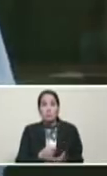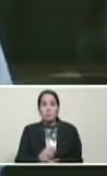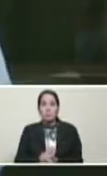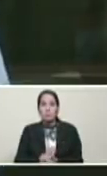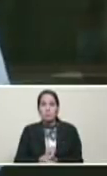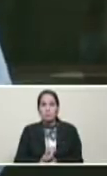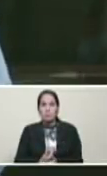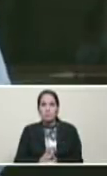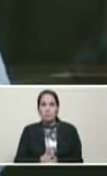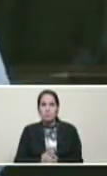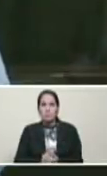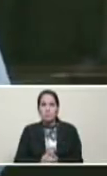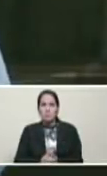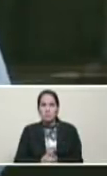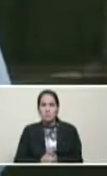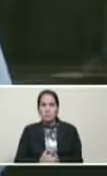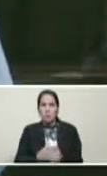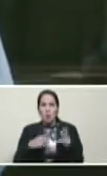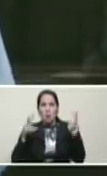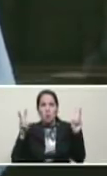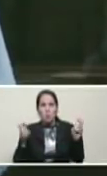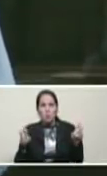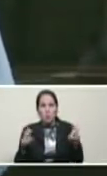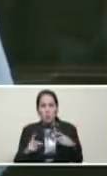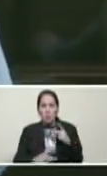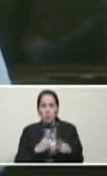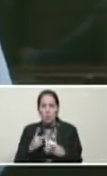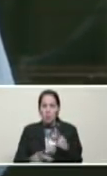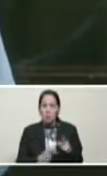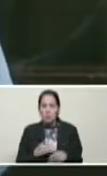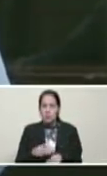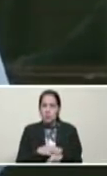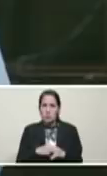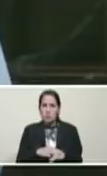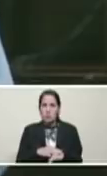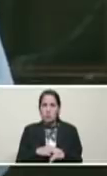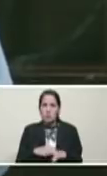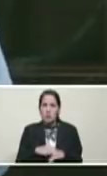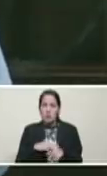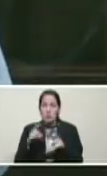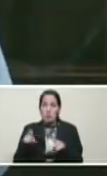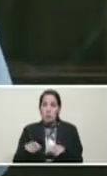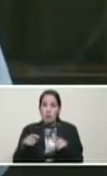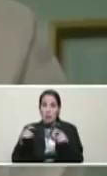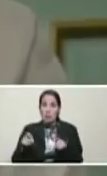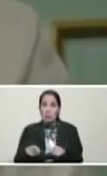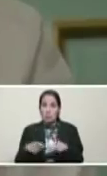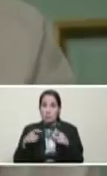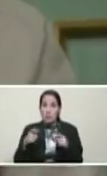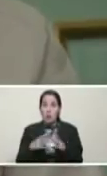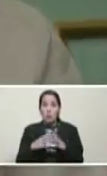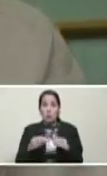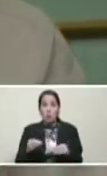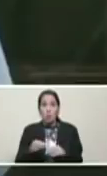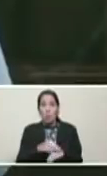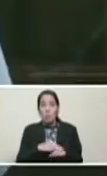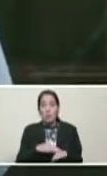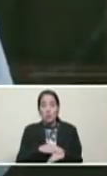nuevos procesos de planificación ministro vicepresidente de economía compañeros gobernadores gobernadores